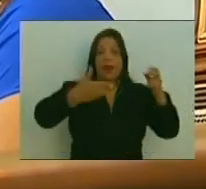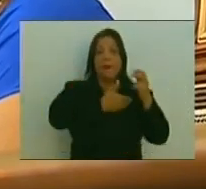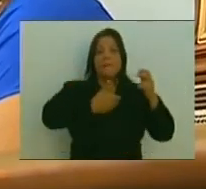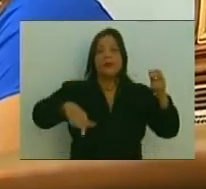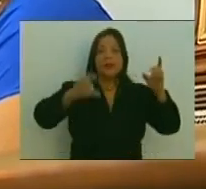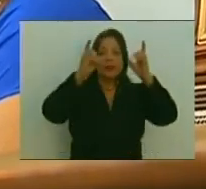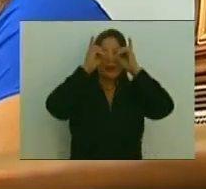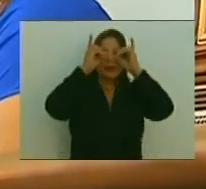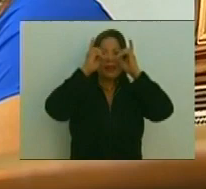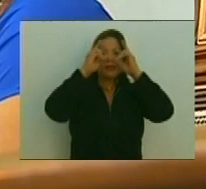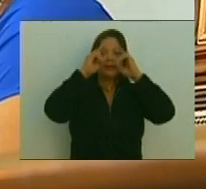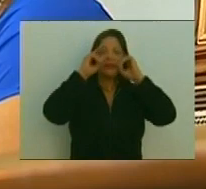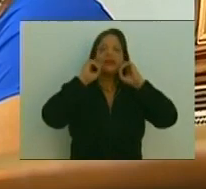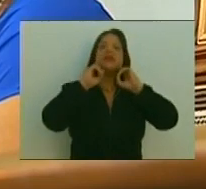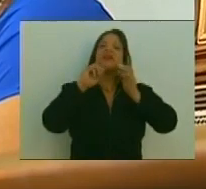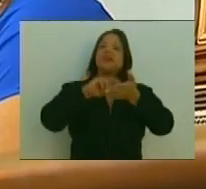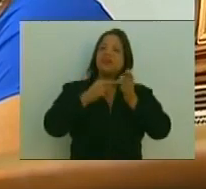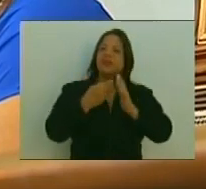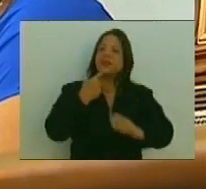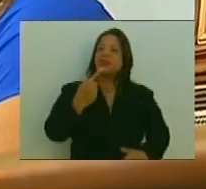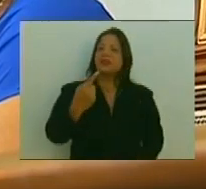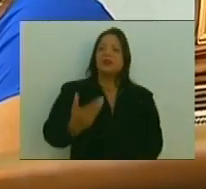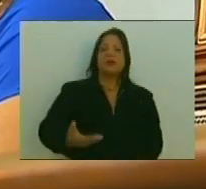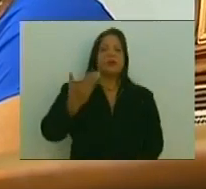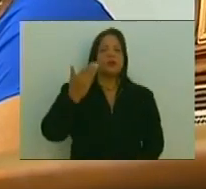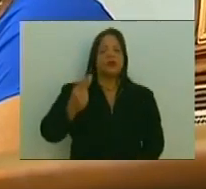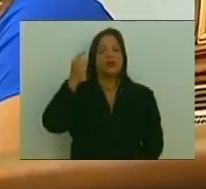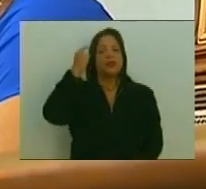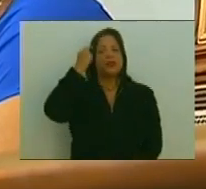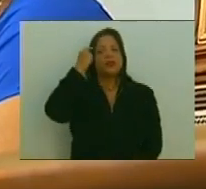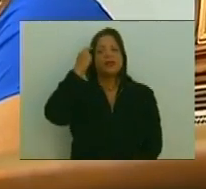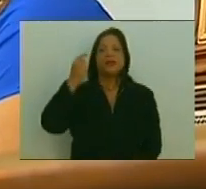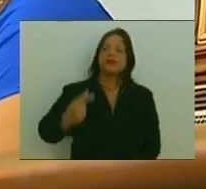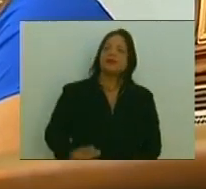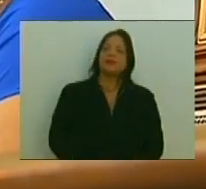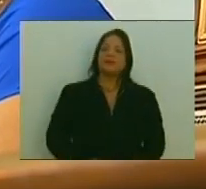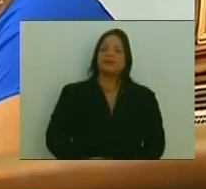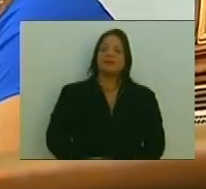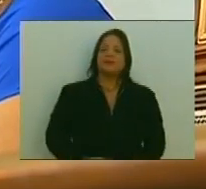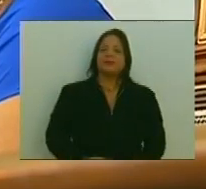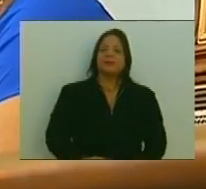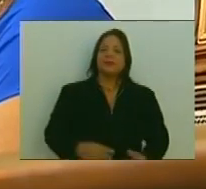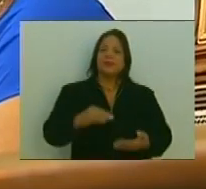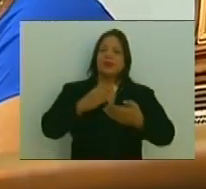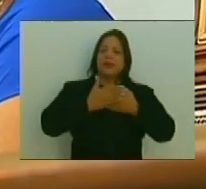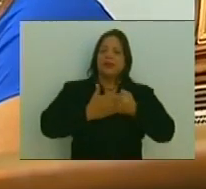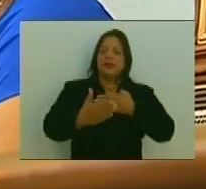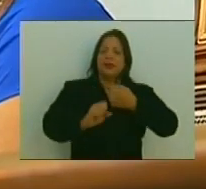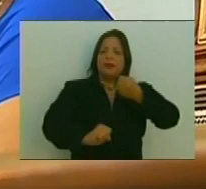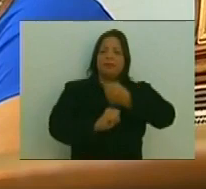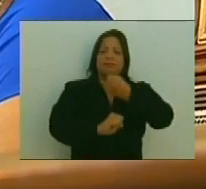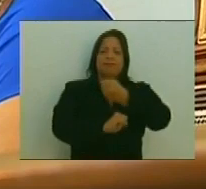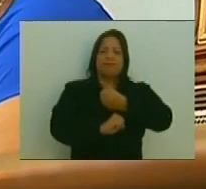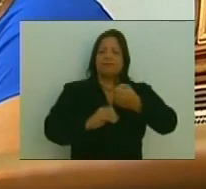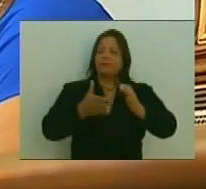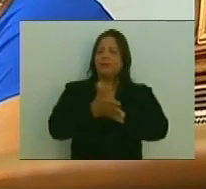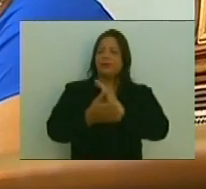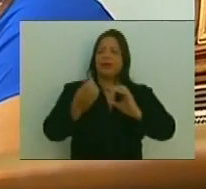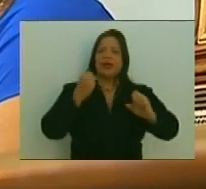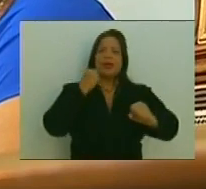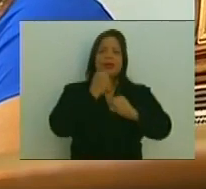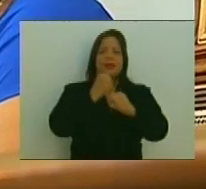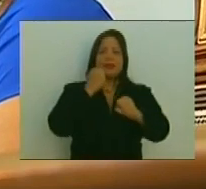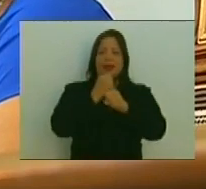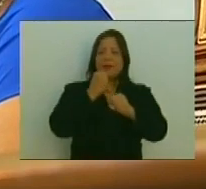presidenta reivindicó este Día Internacional como base fundamental del trabajo